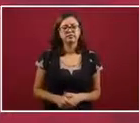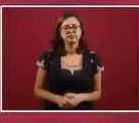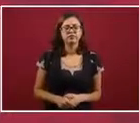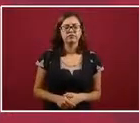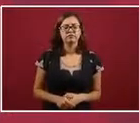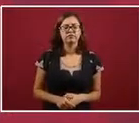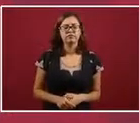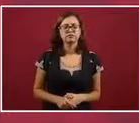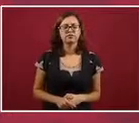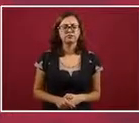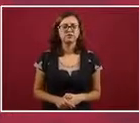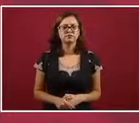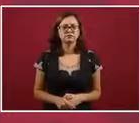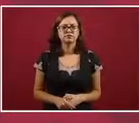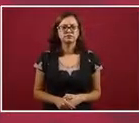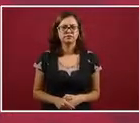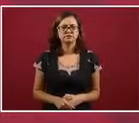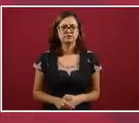Y